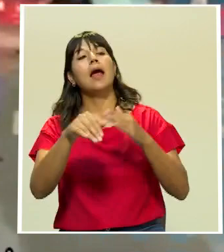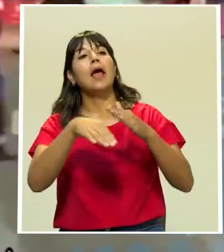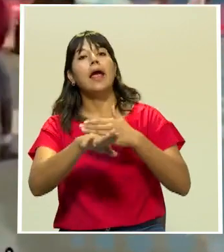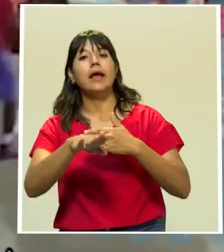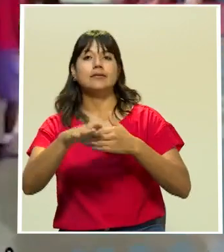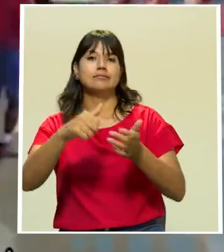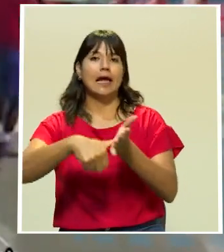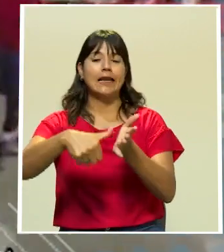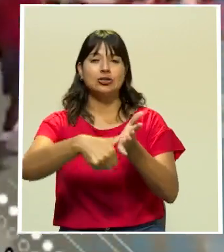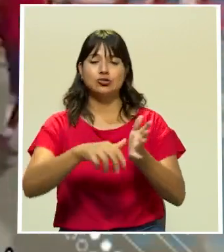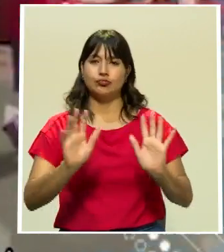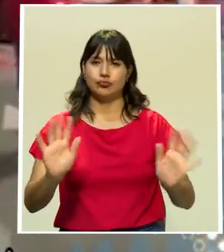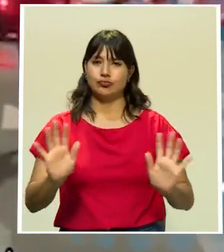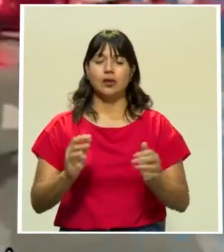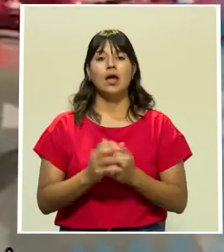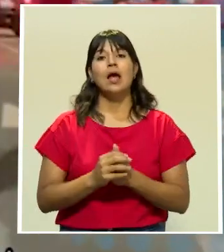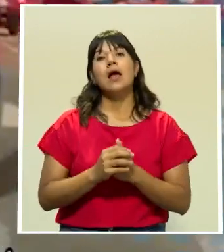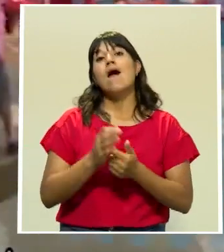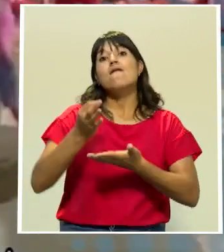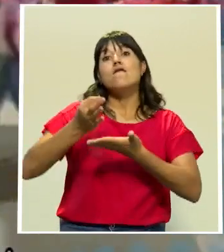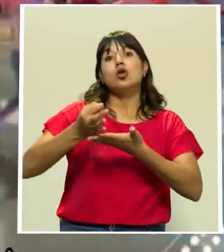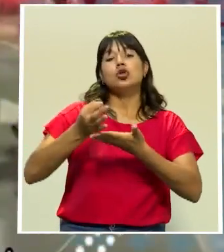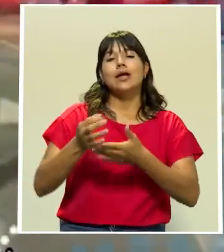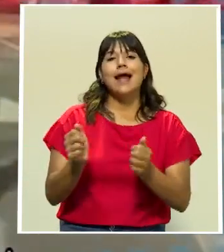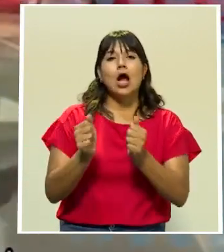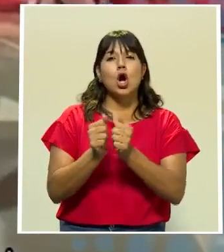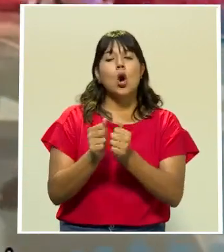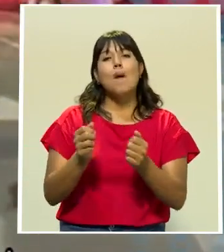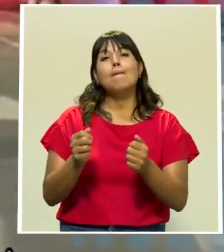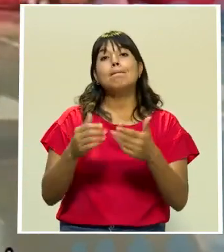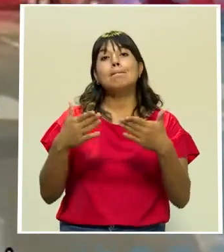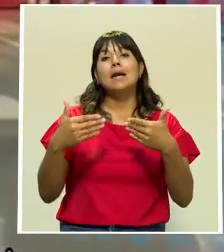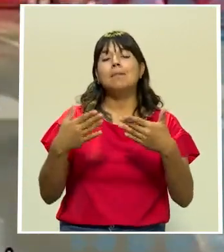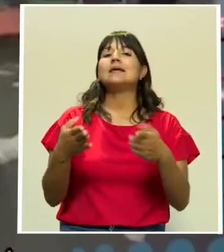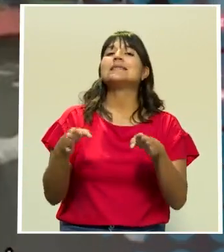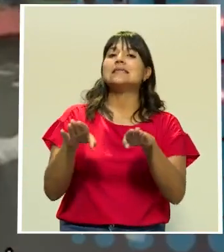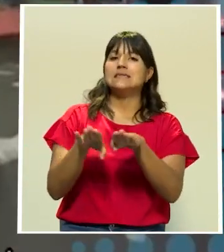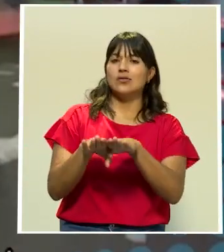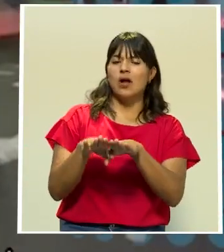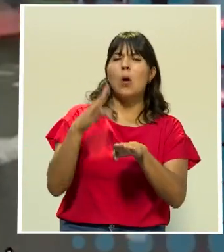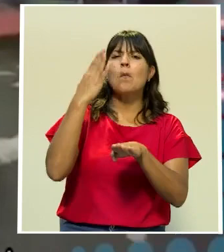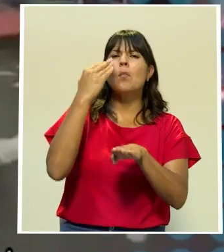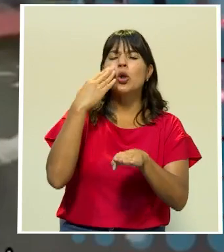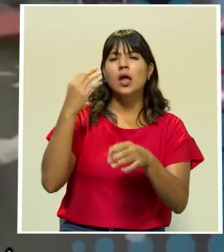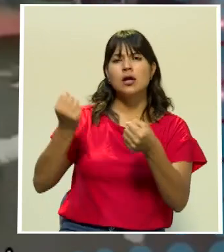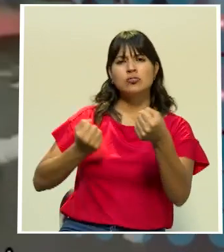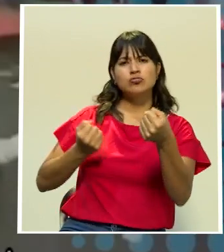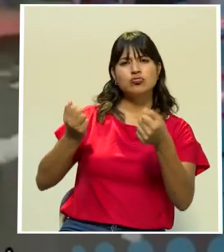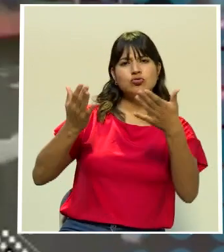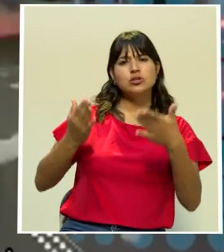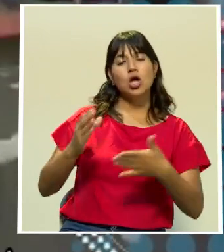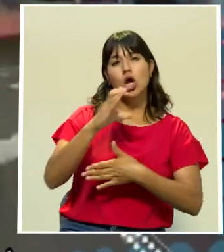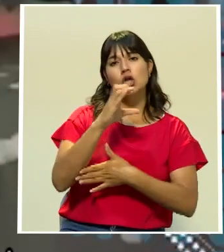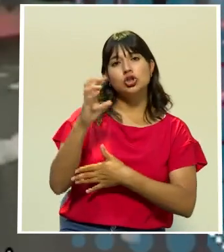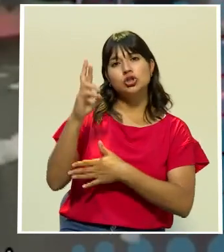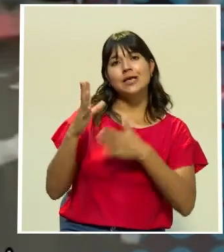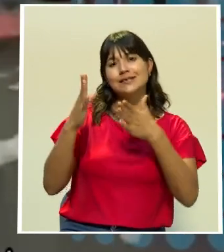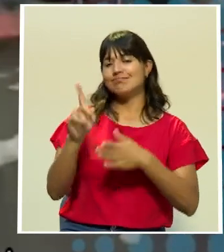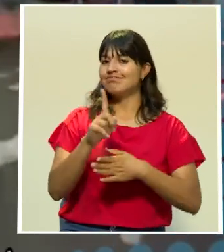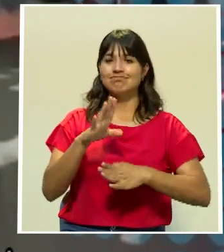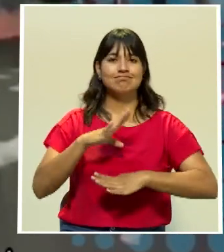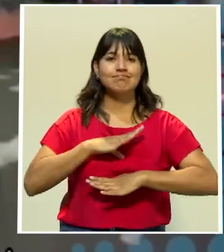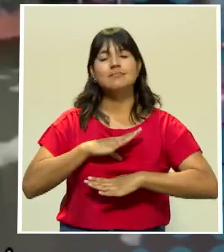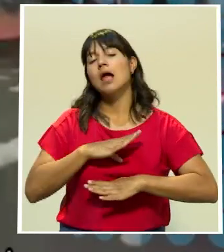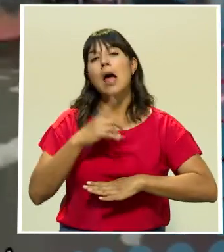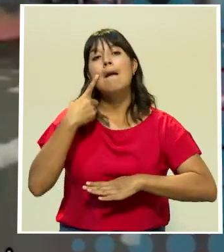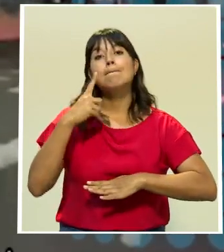La frontera con Panamá continúa cerrada tras el descontento de los transportistas ticos por los cambios para el enganche y desenganche, que